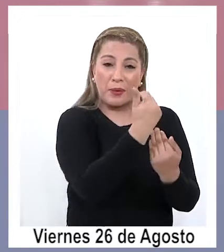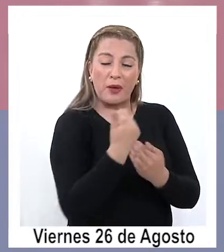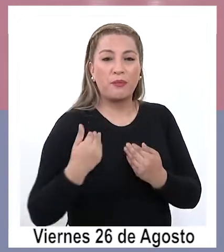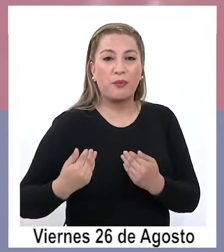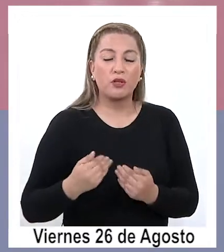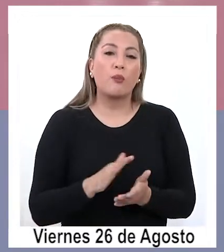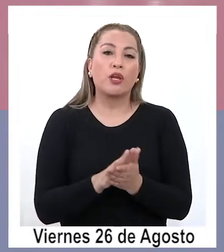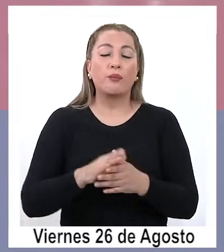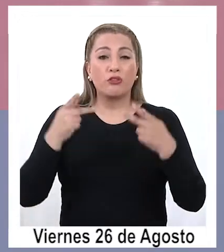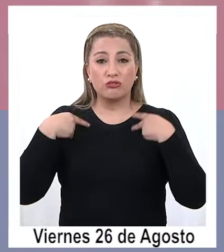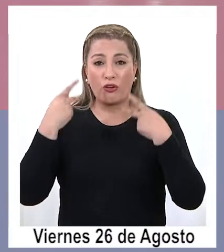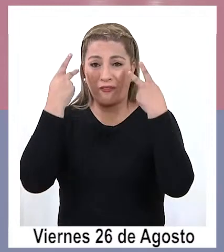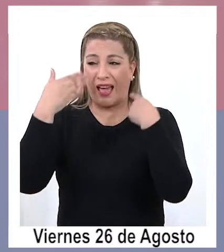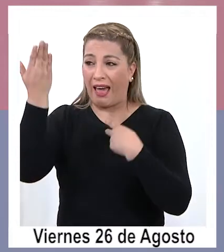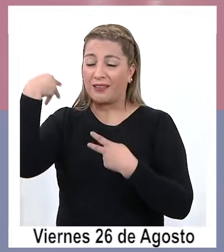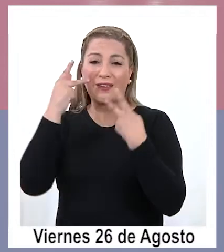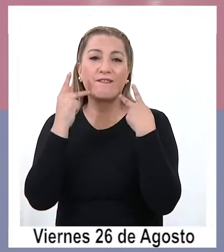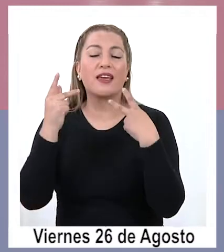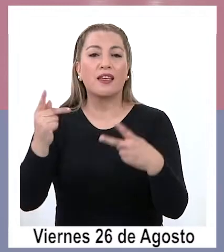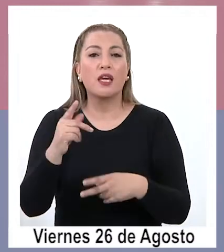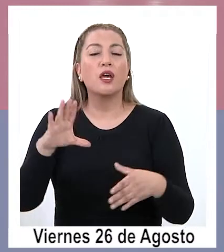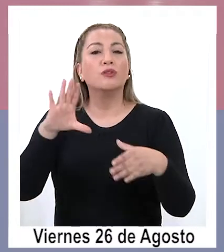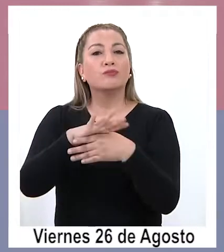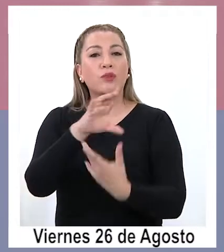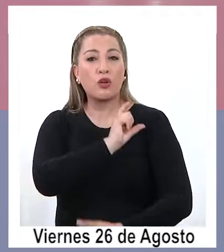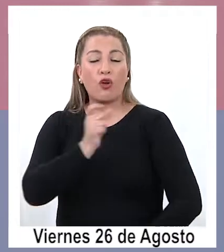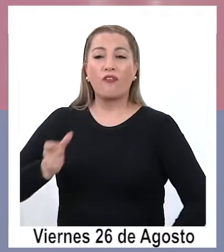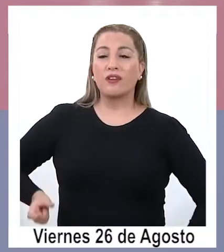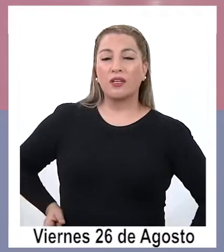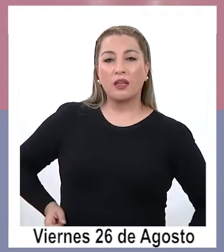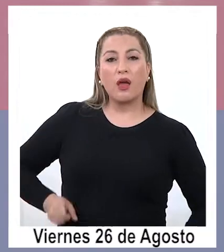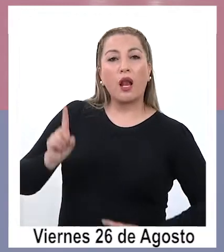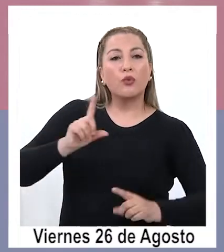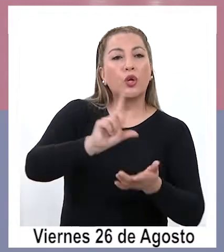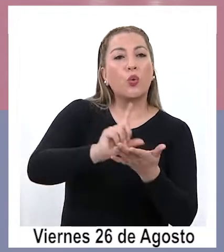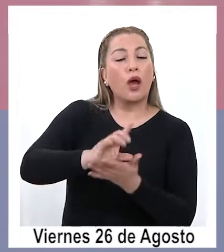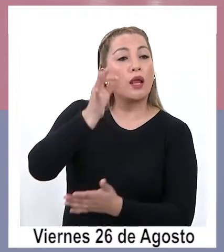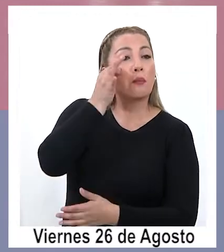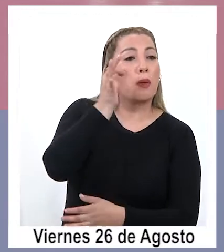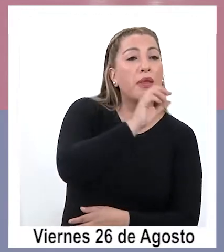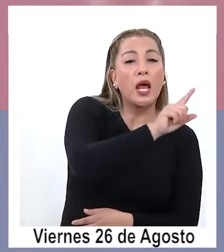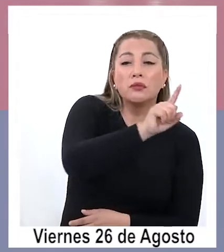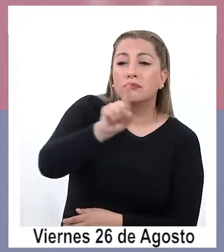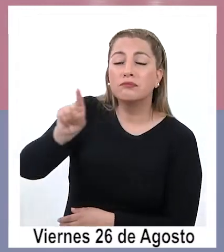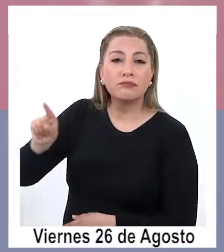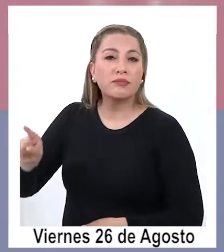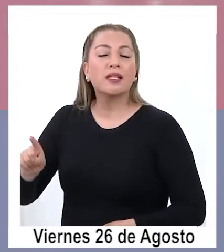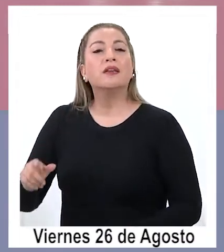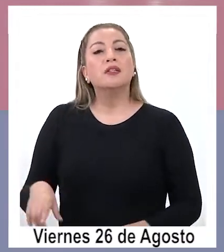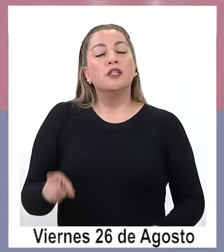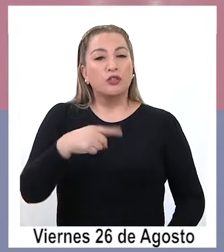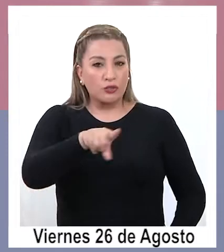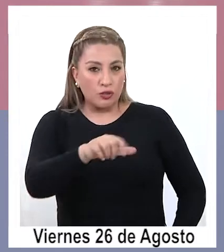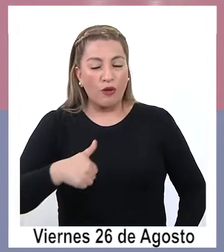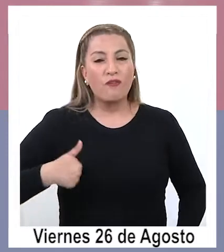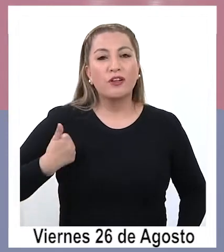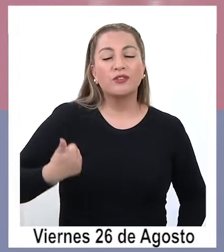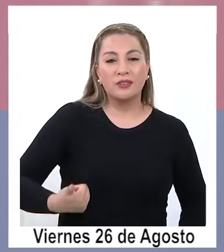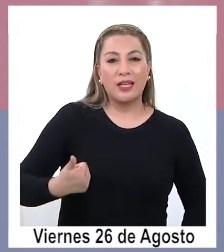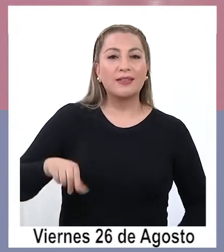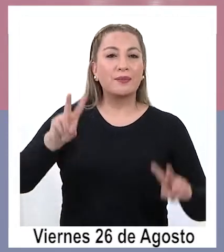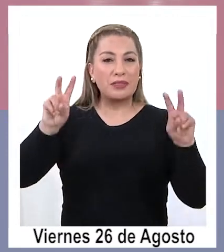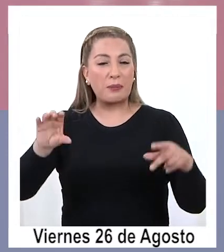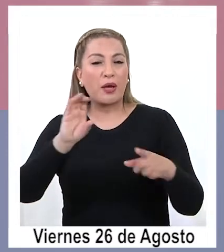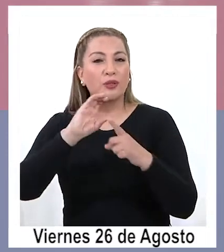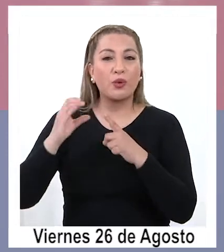encontrarme con el gobernador hablar con las autoridades visitar los lugares para ponernos a disposición también de ser parte de este ecosistema